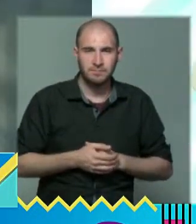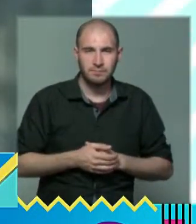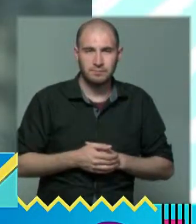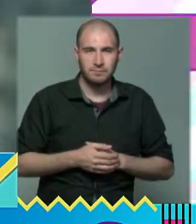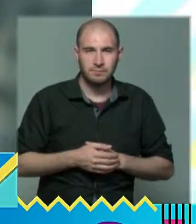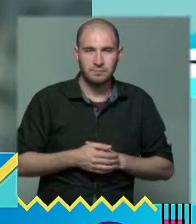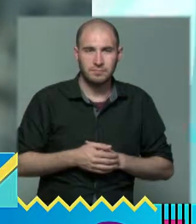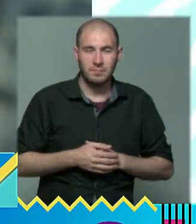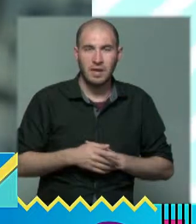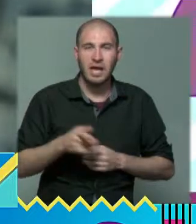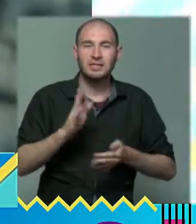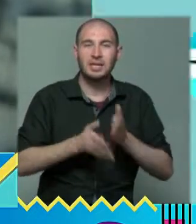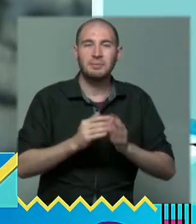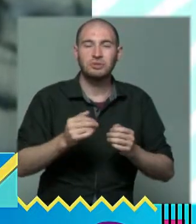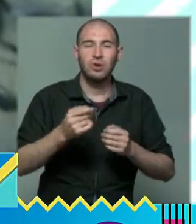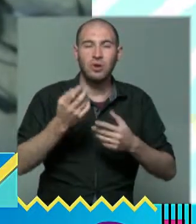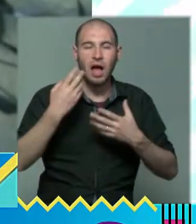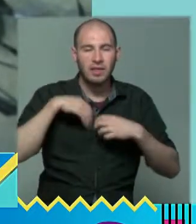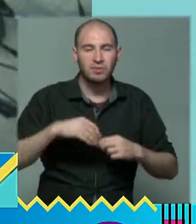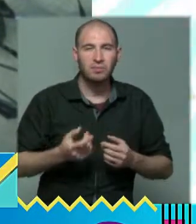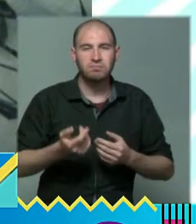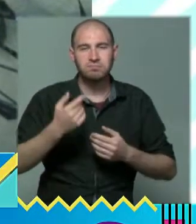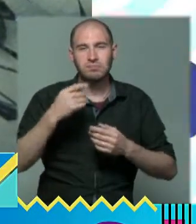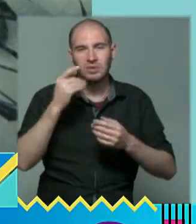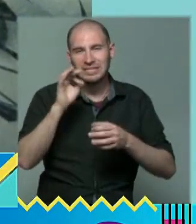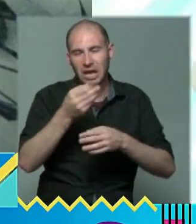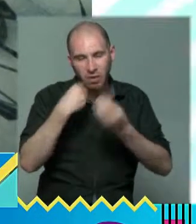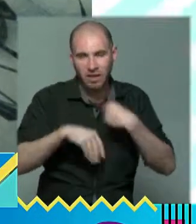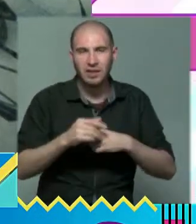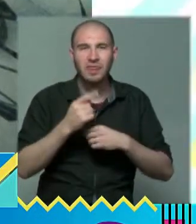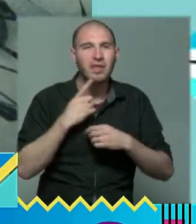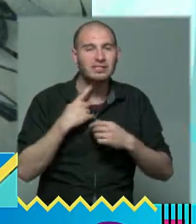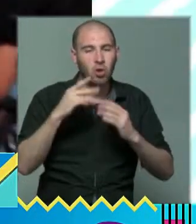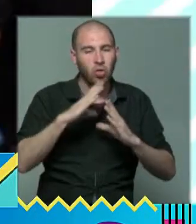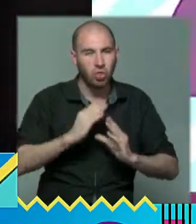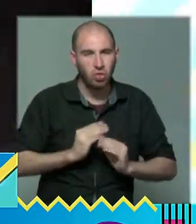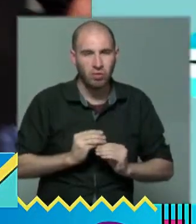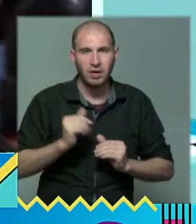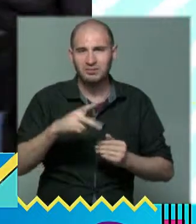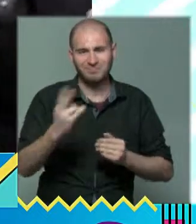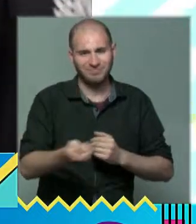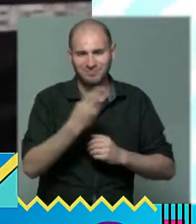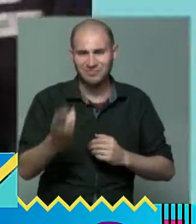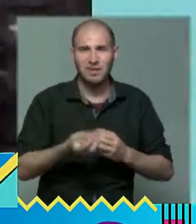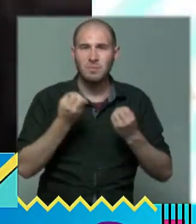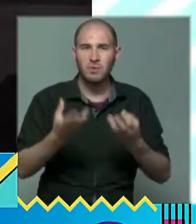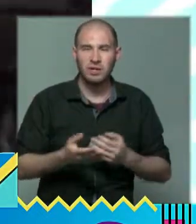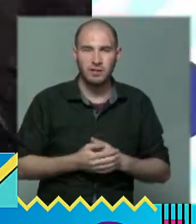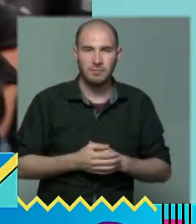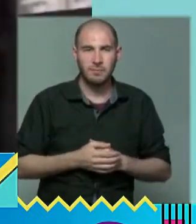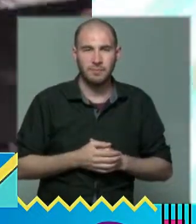es dar un tratamiento hormonal a fin de reducir el deseo sexual. Yo creo que eso no da resultado porque muchas de